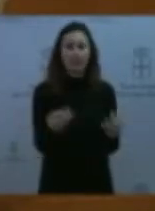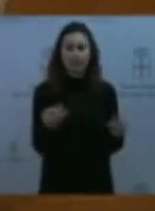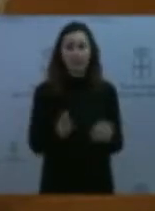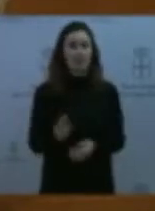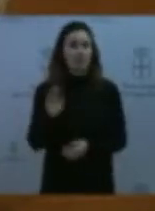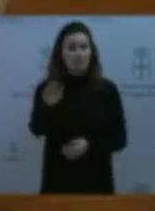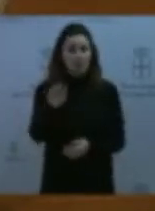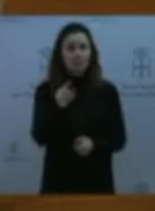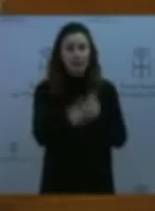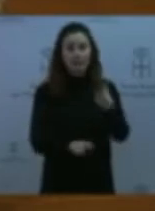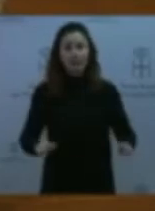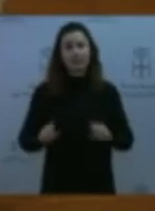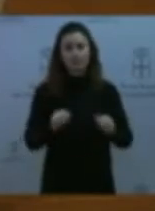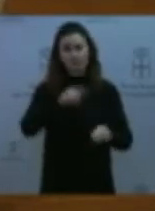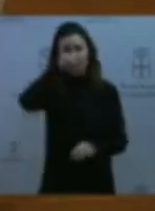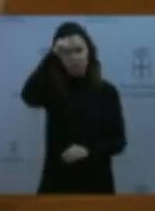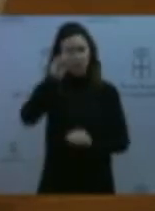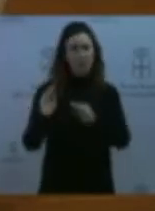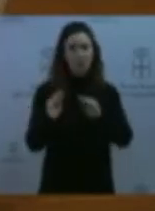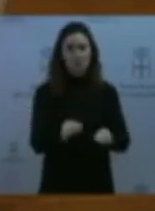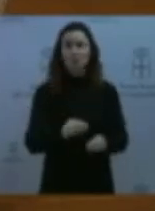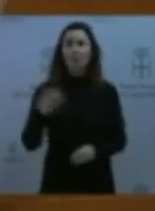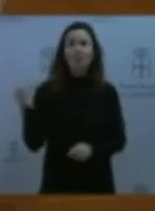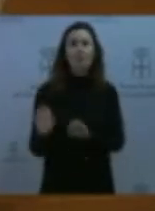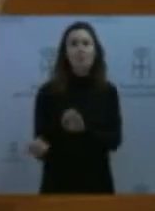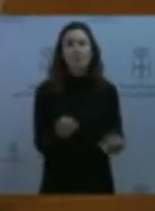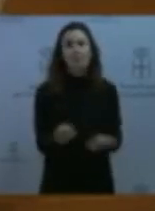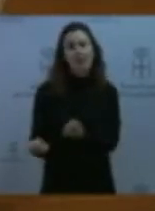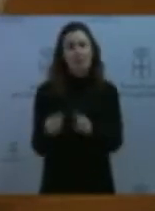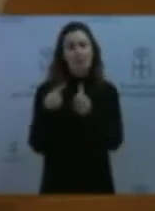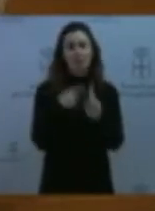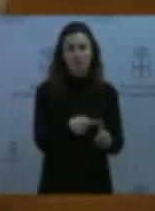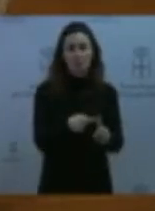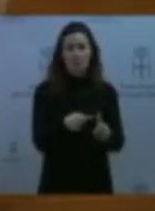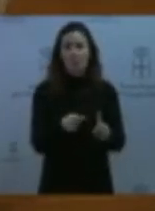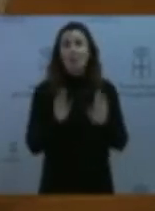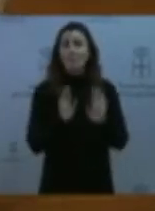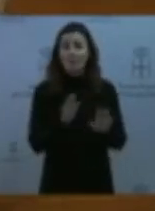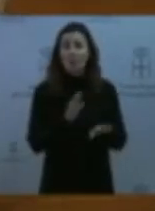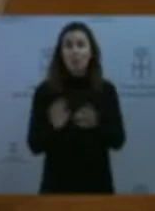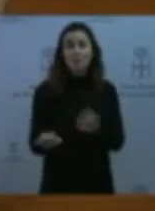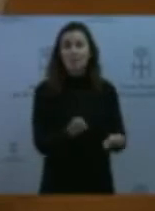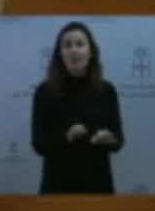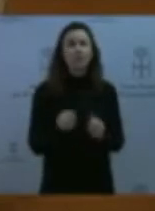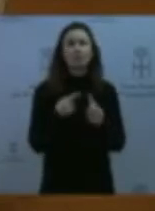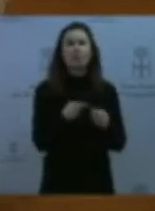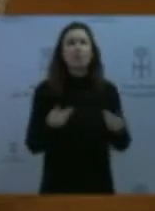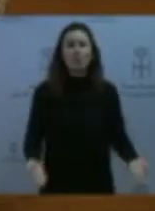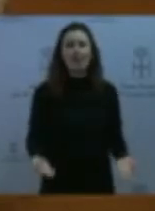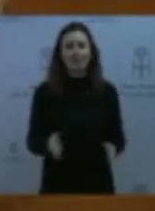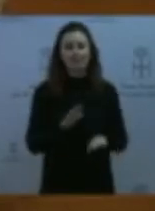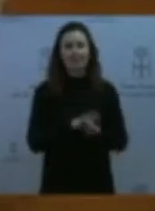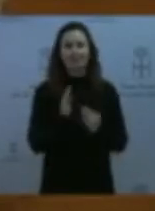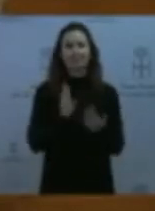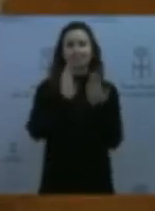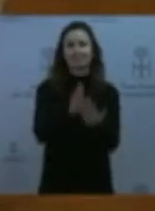hubieran estado preparadas para ello, pero para lo que estaba preparado era para aprovechar las ventajas irresponsables que la